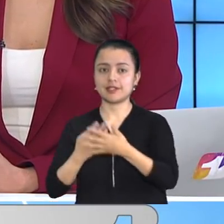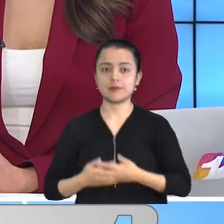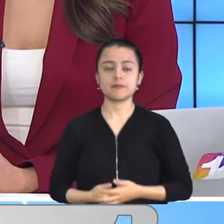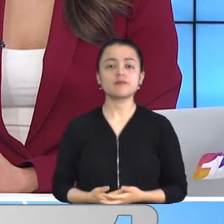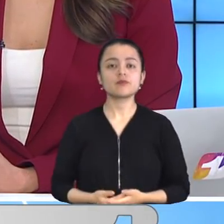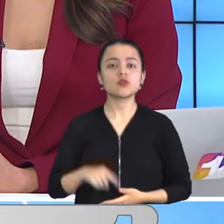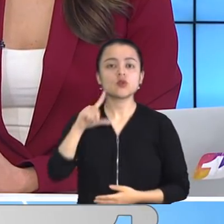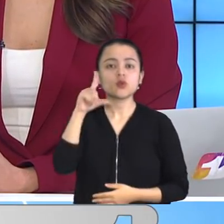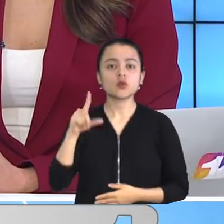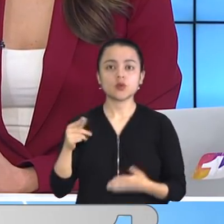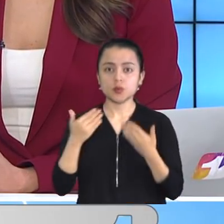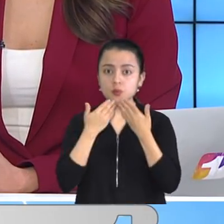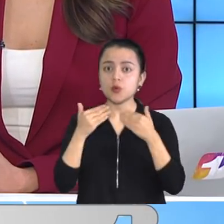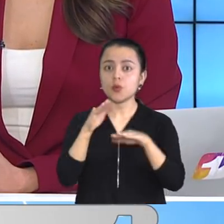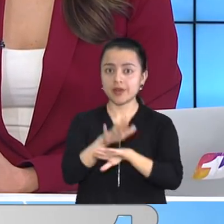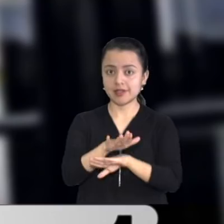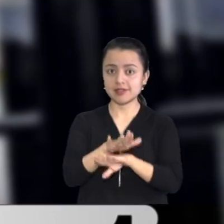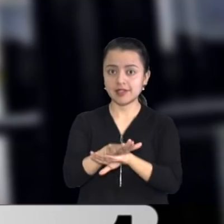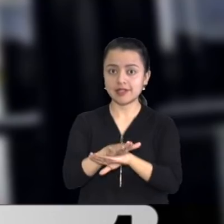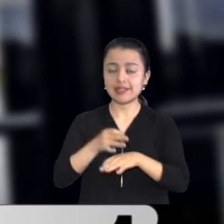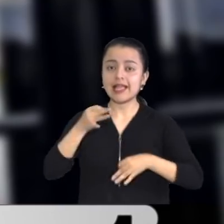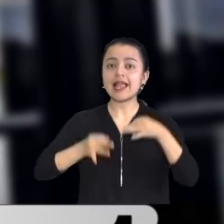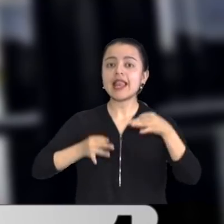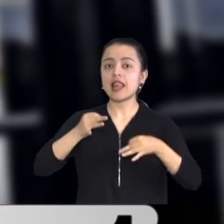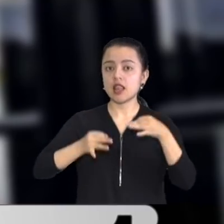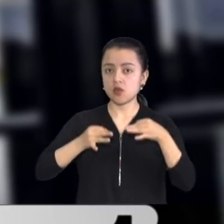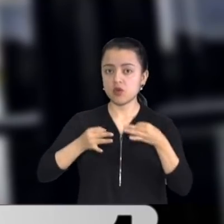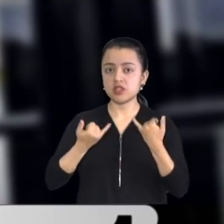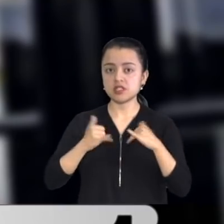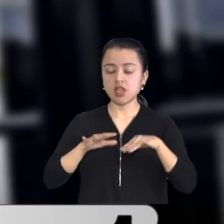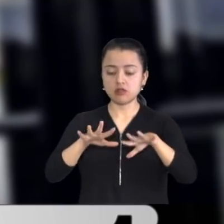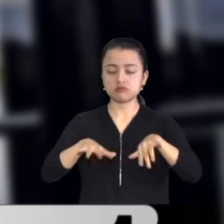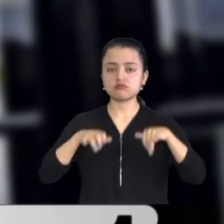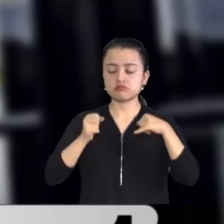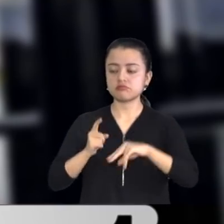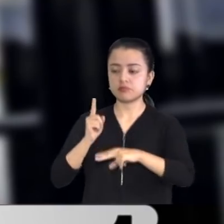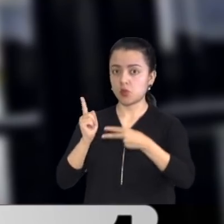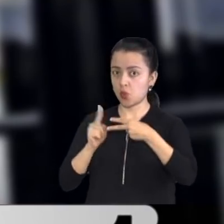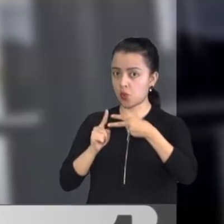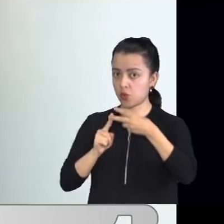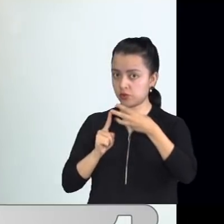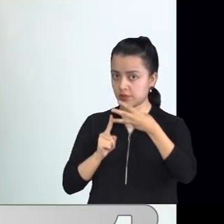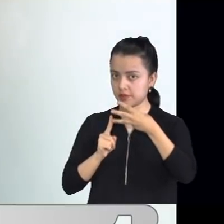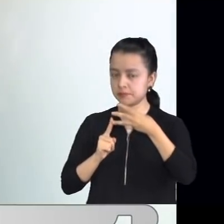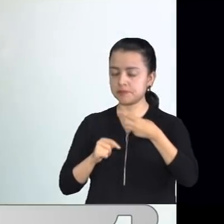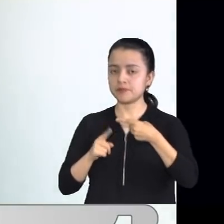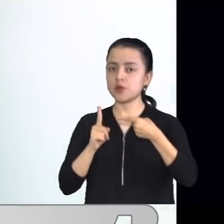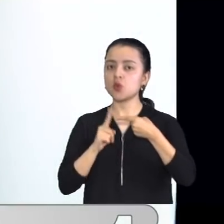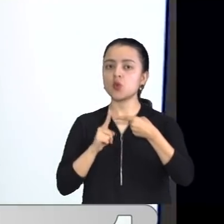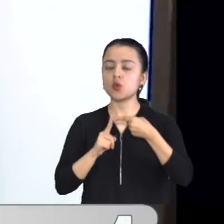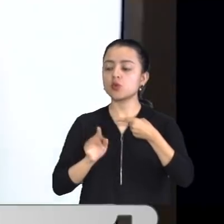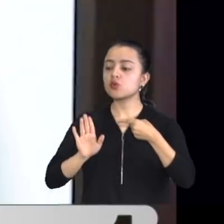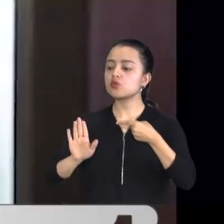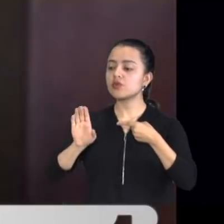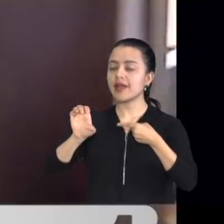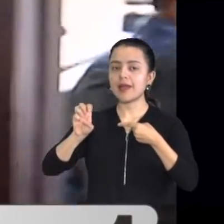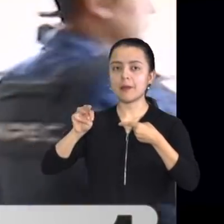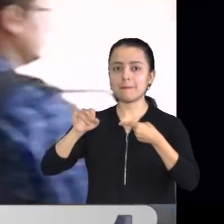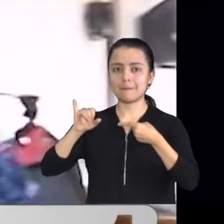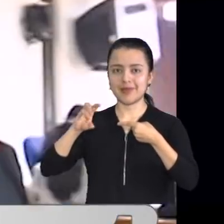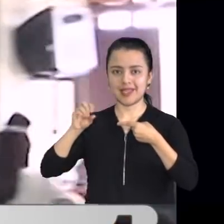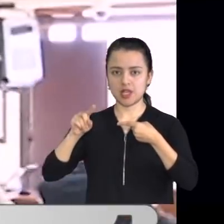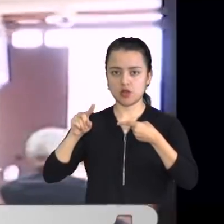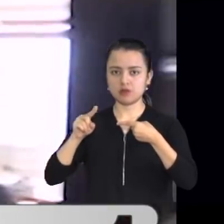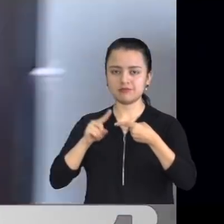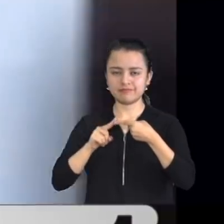Luisa, televidentes, muy buenas tardes. Pues la juez acaba de dar en audiencia tres opciones para que Emilio Tapia, hoy investigado por el